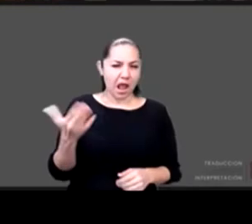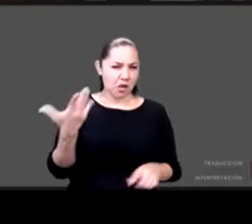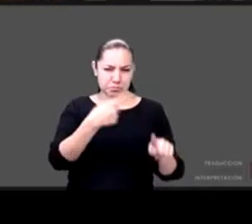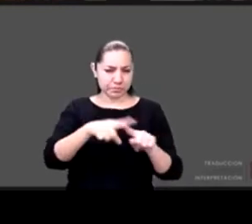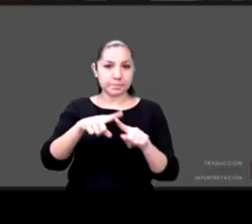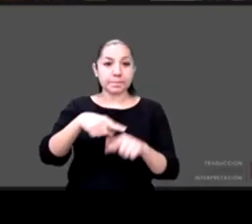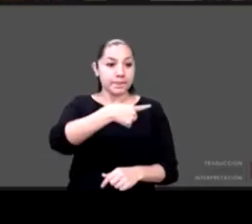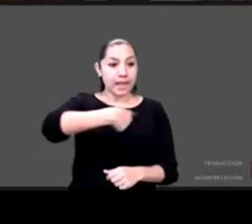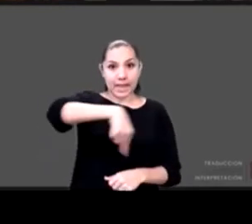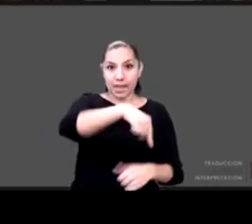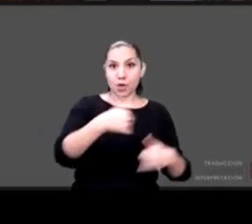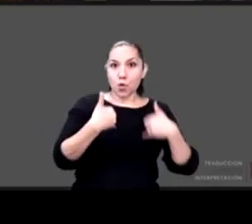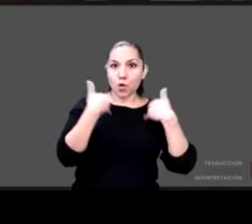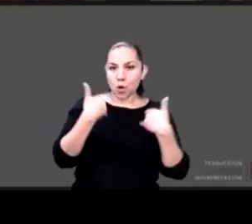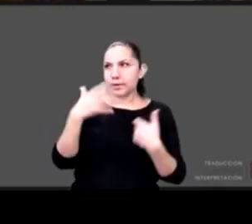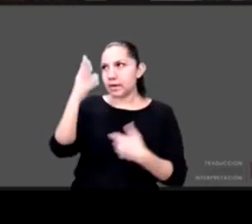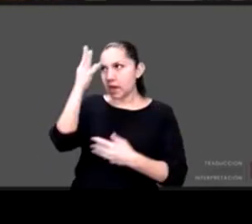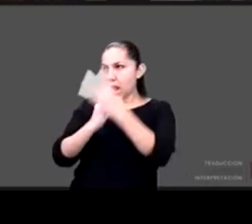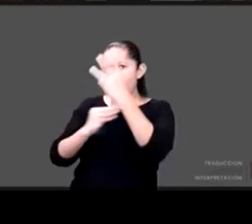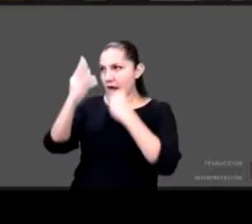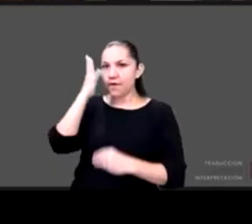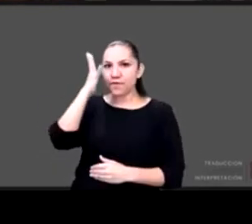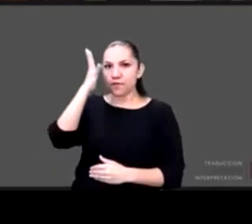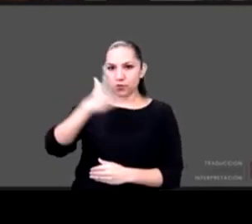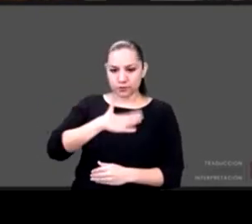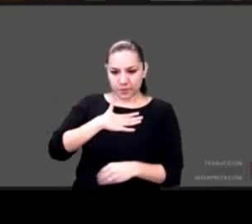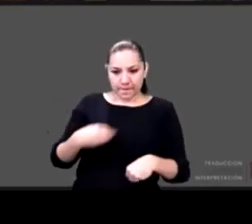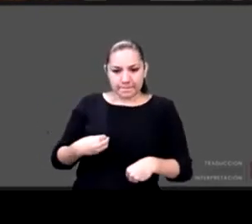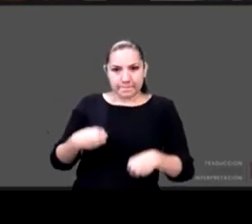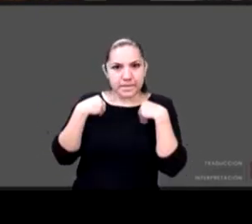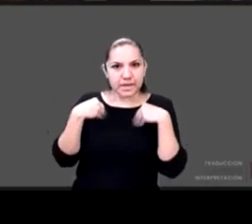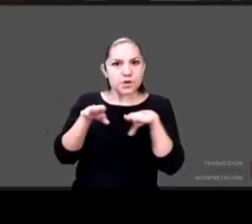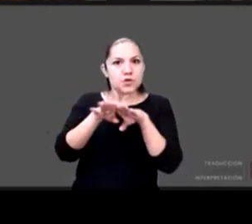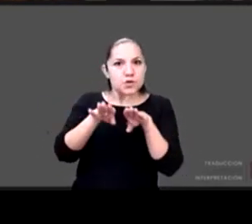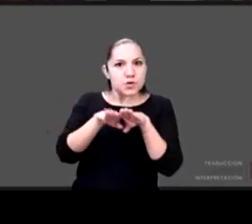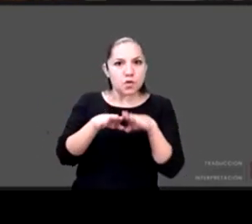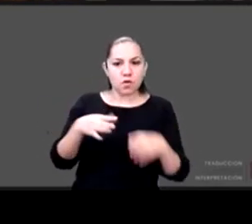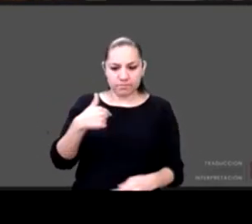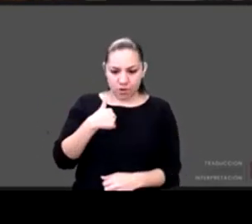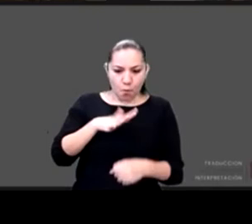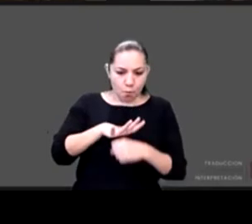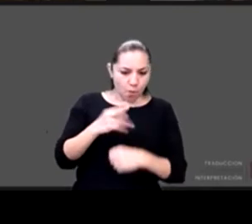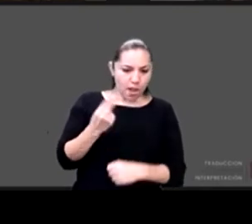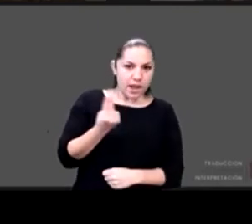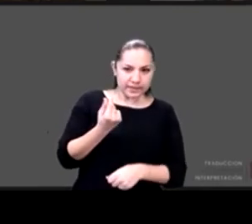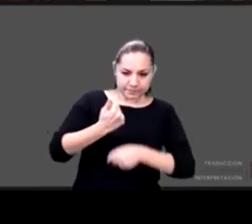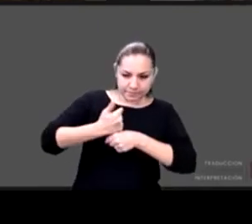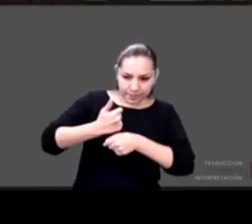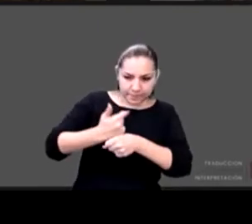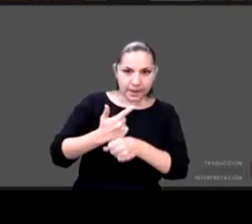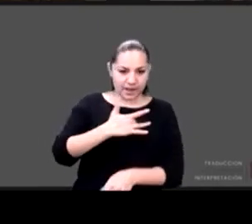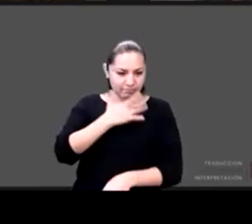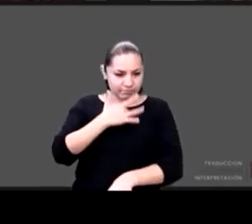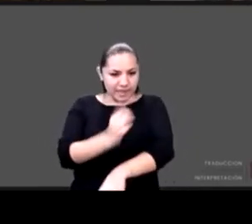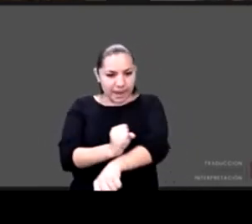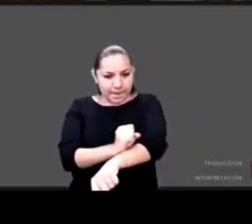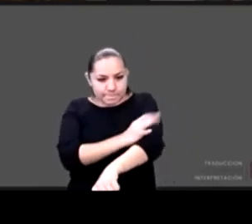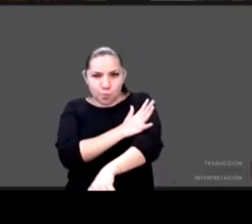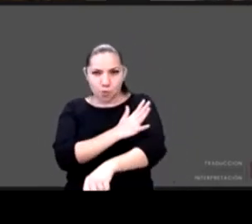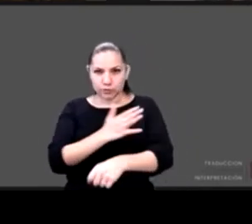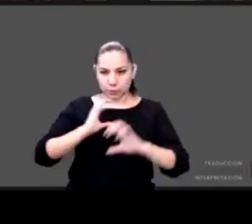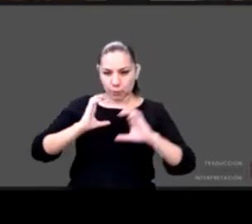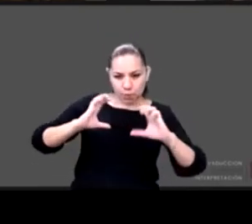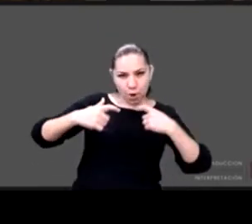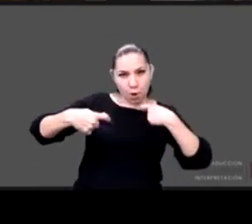llevar su propia vida y los controles y a saber identificar sus necesidades, pues va a poder buscar las soluciones de una